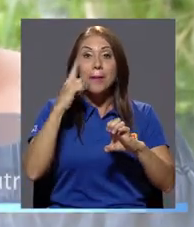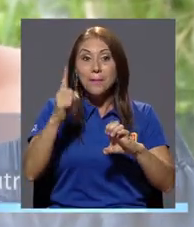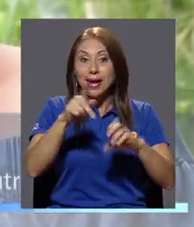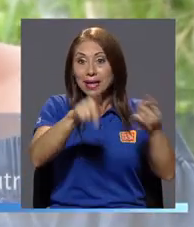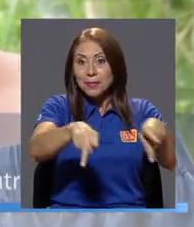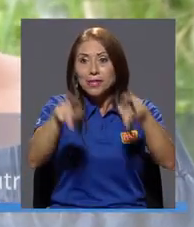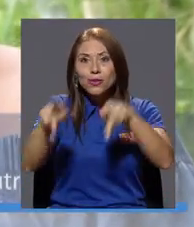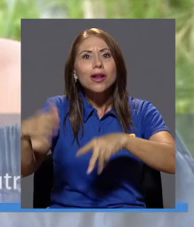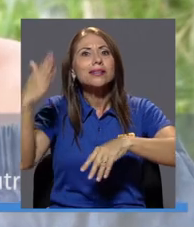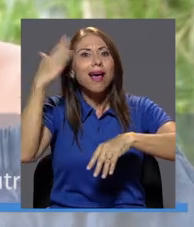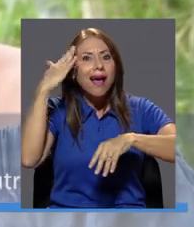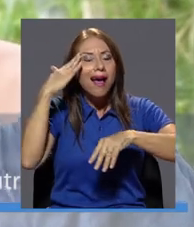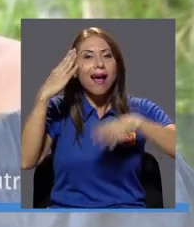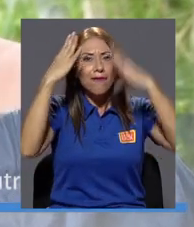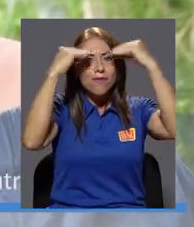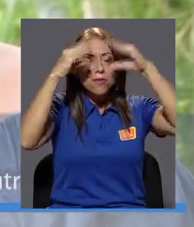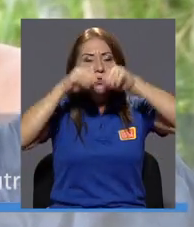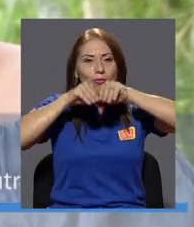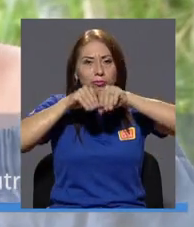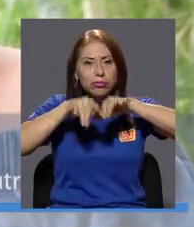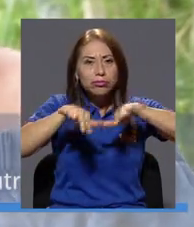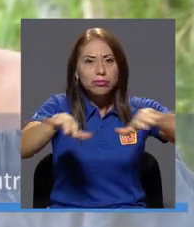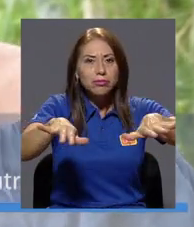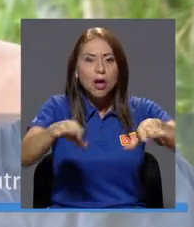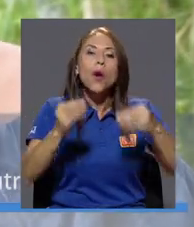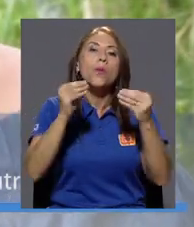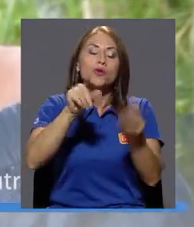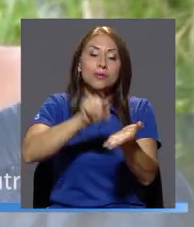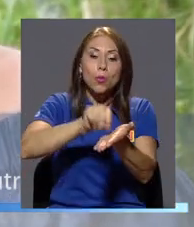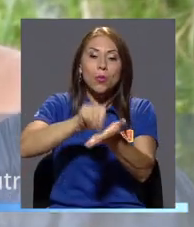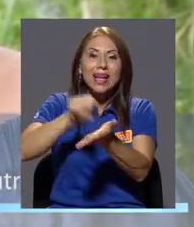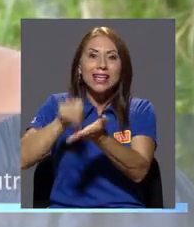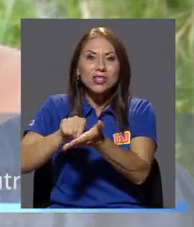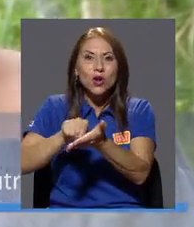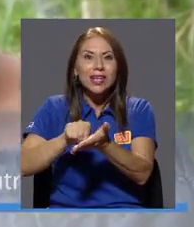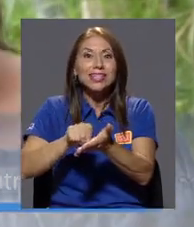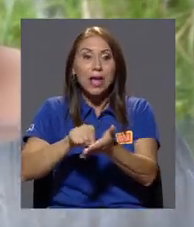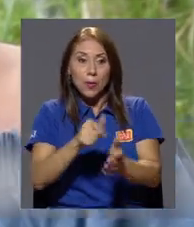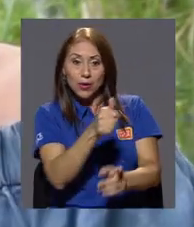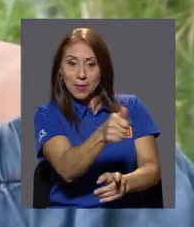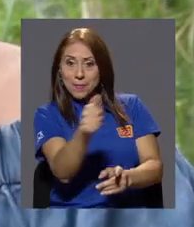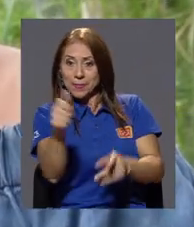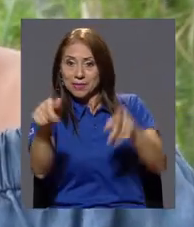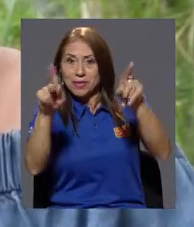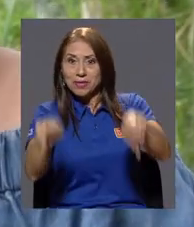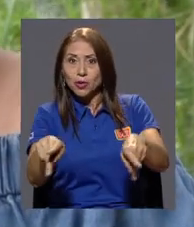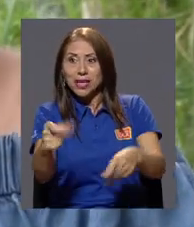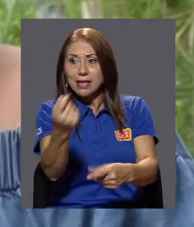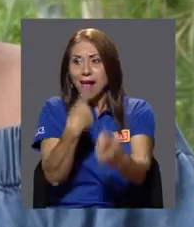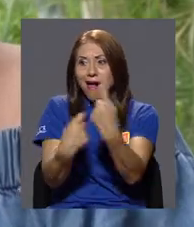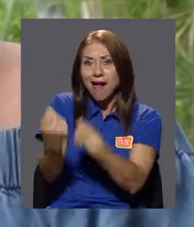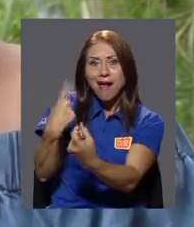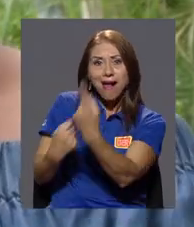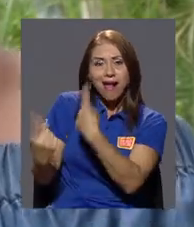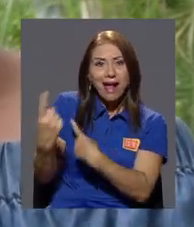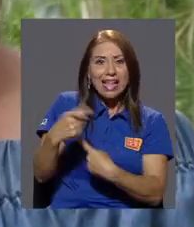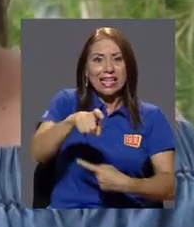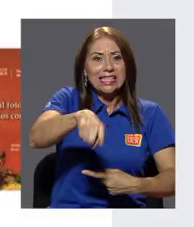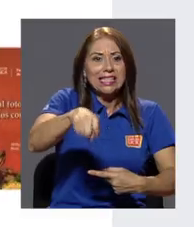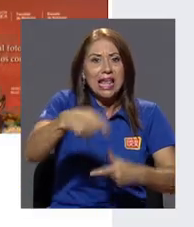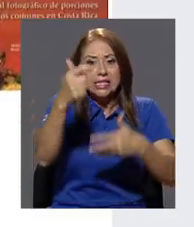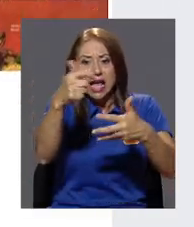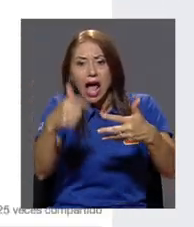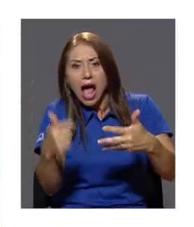a las personas. Incluso muchas de las publicaciones surgen a raíz de las mismas consultas o las mismas necesidades que nos hace llegar